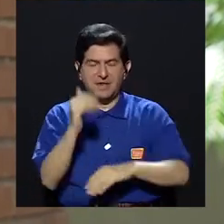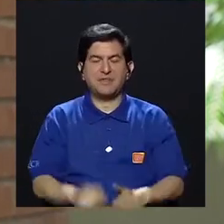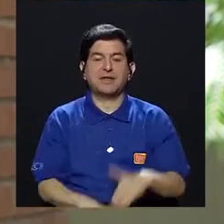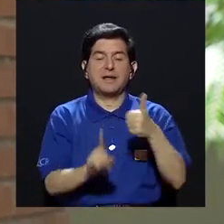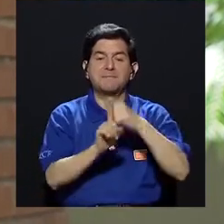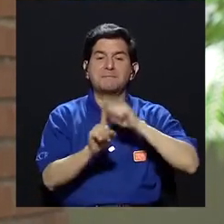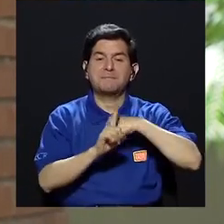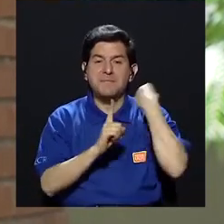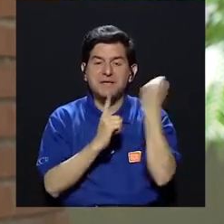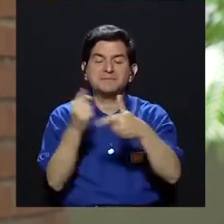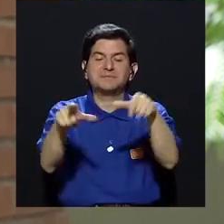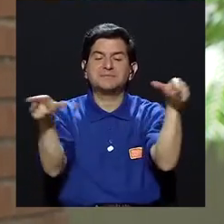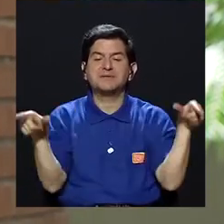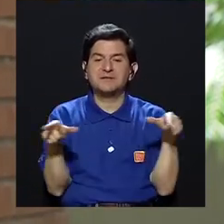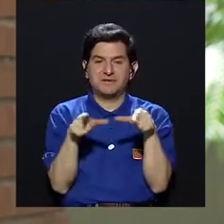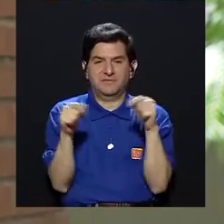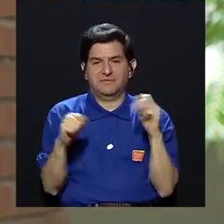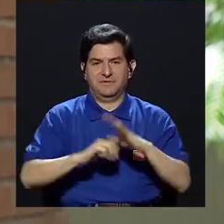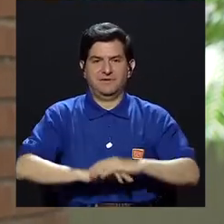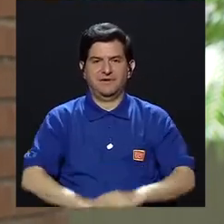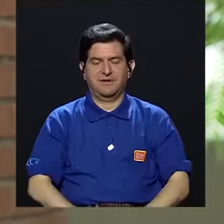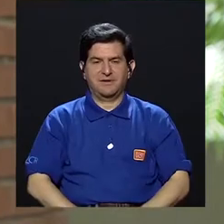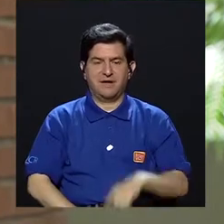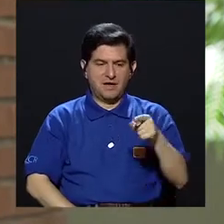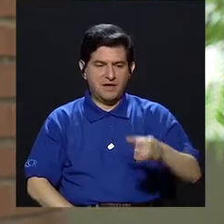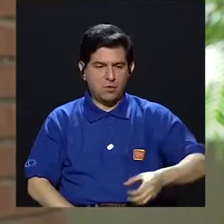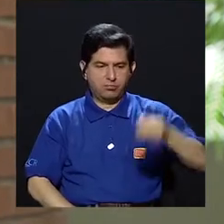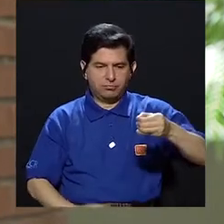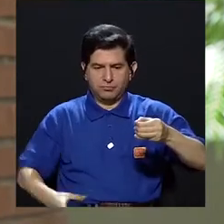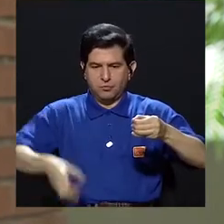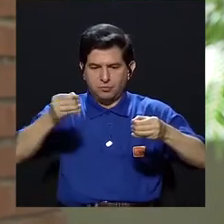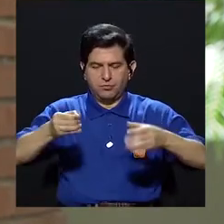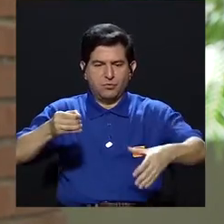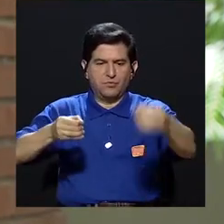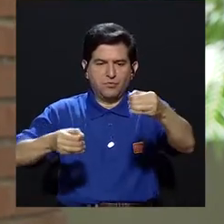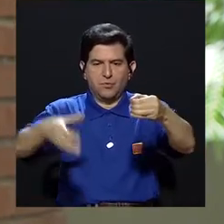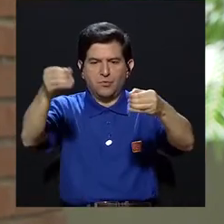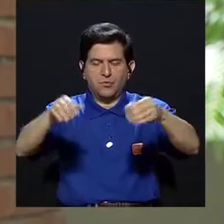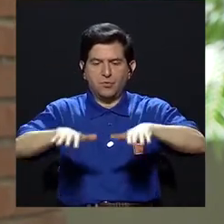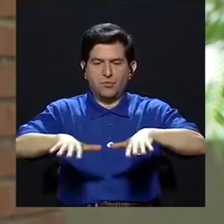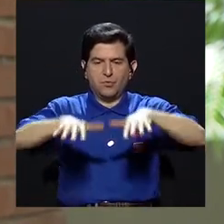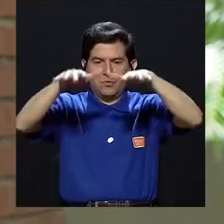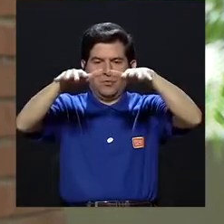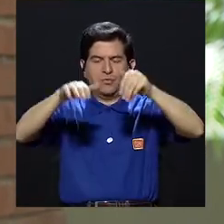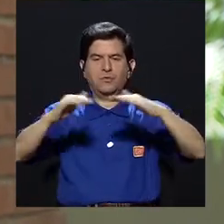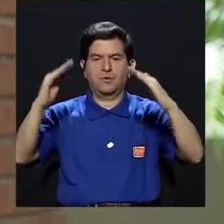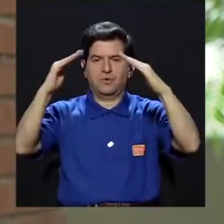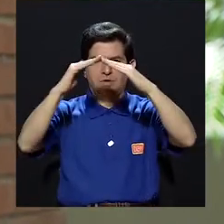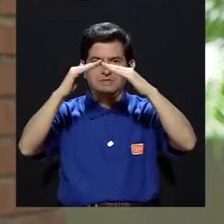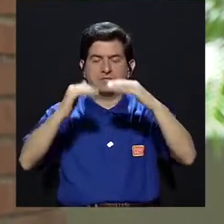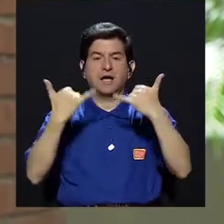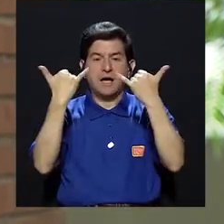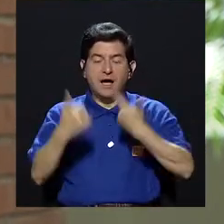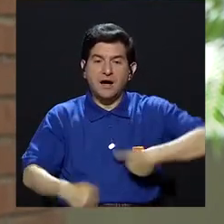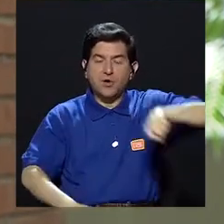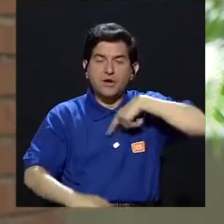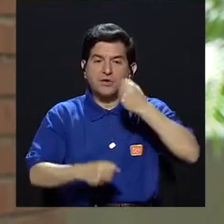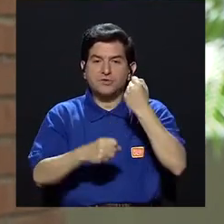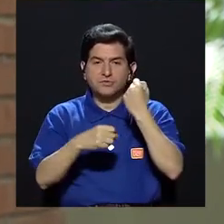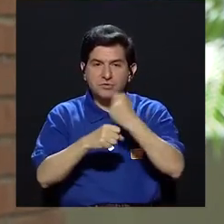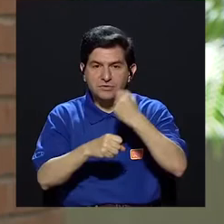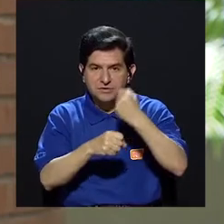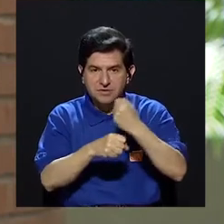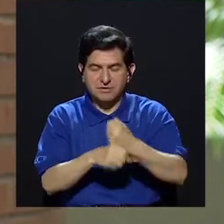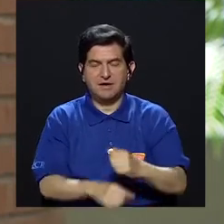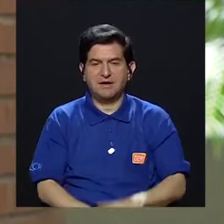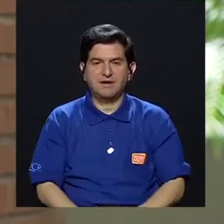por las mismas condiciones de la zona, en pilotes. Y también la intención, nosotros ahora estamos